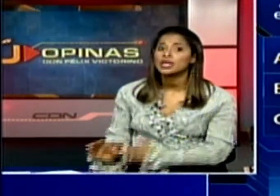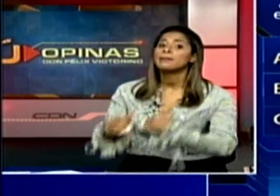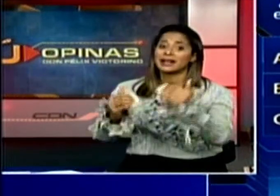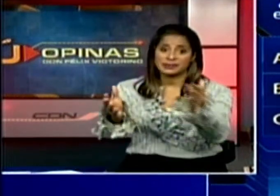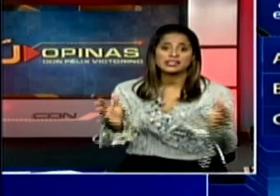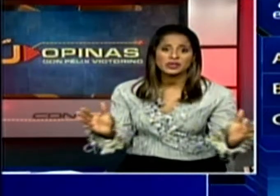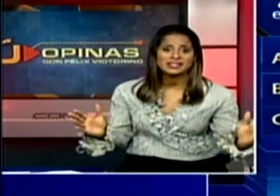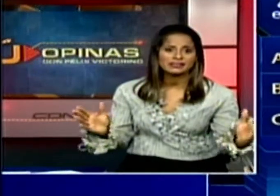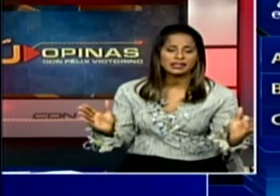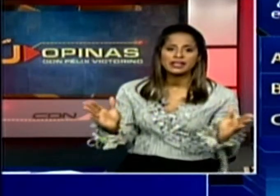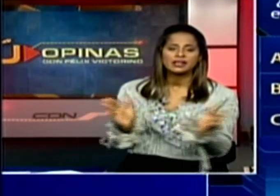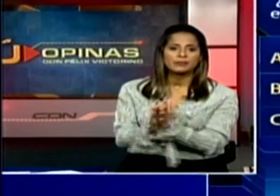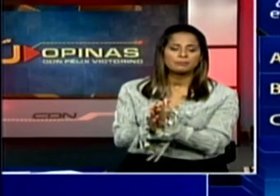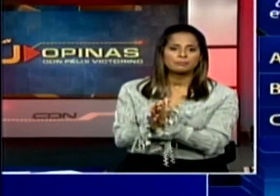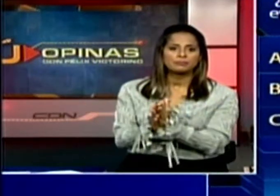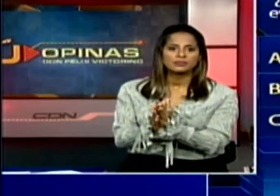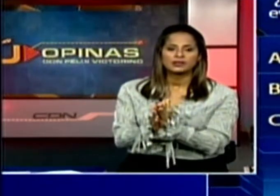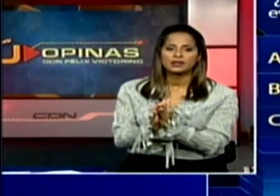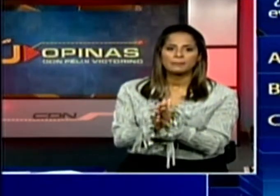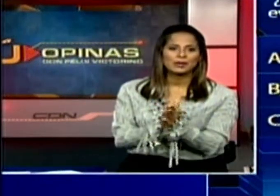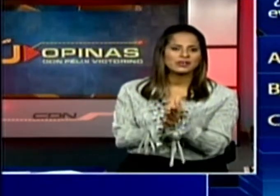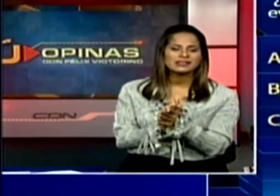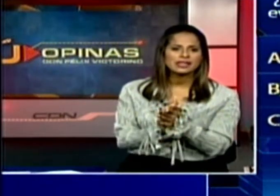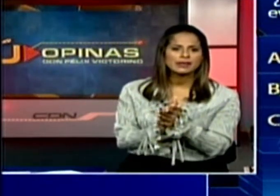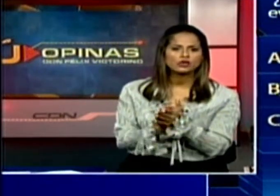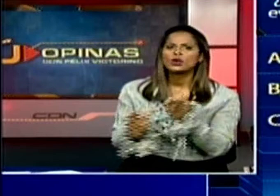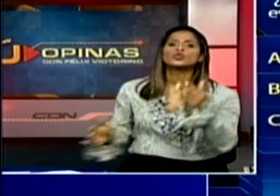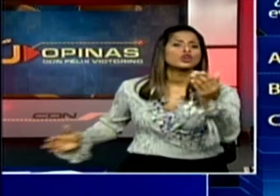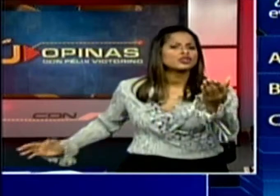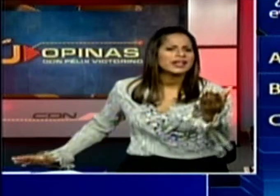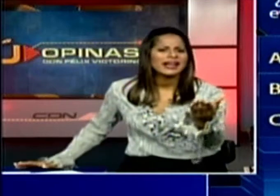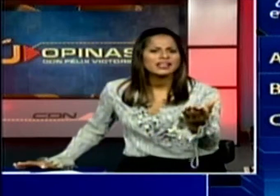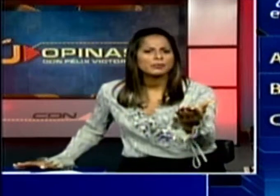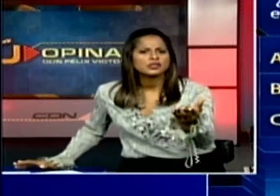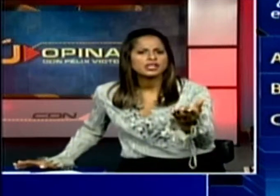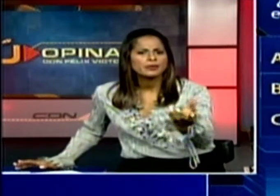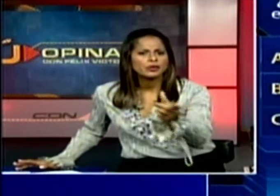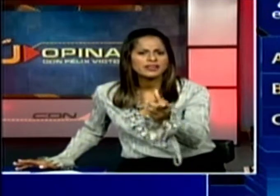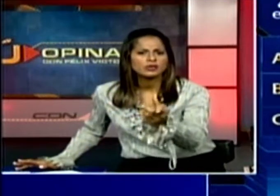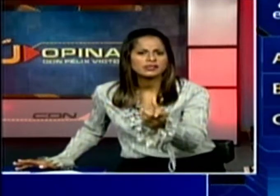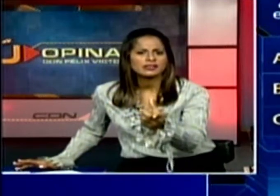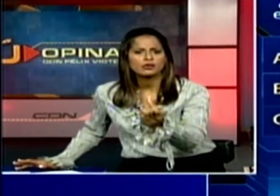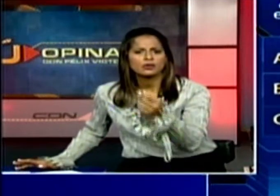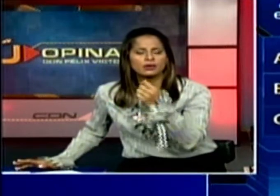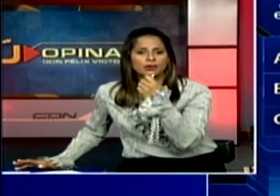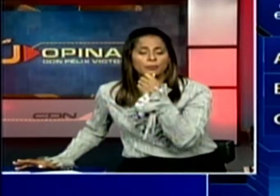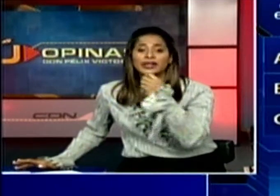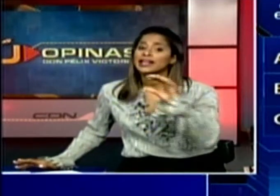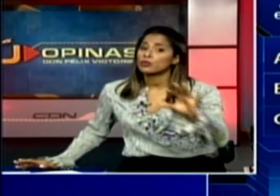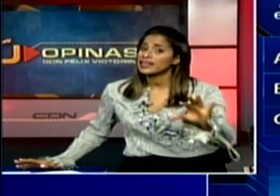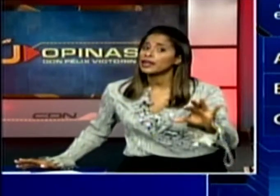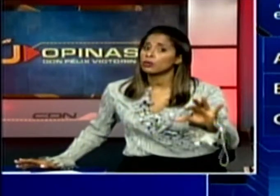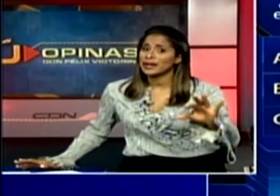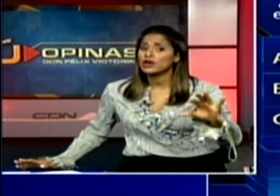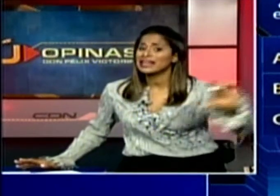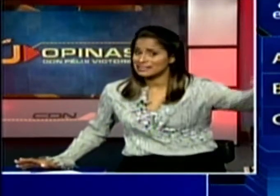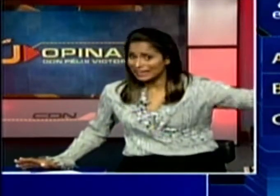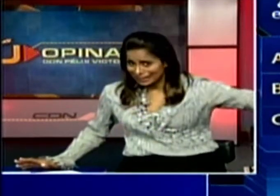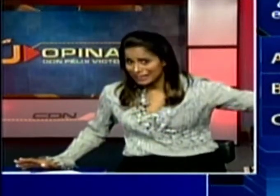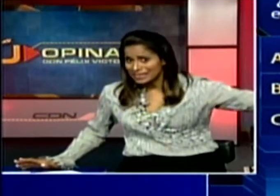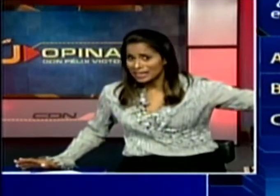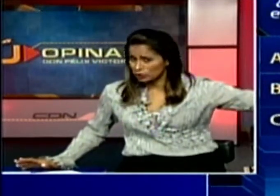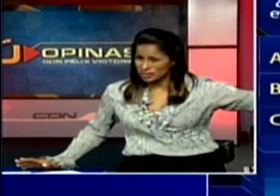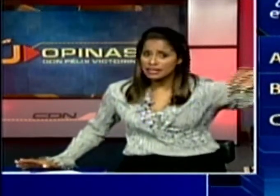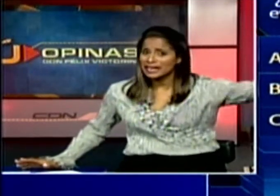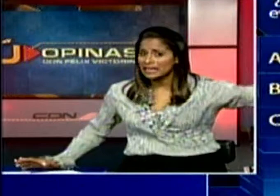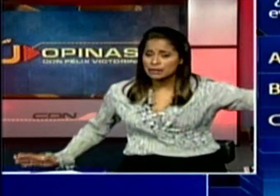focos para ver si eso existe. No ha venido a ninguna parte. Pero ese seguimiento, nada. ¿Tú conoces a alguien positivo que no haya sido asistido? Porque recuerden que los barrios en la